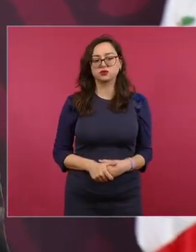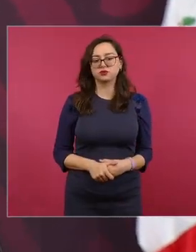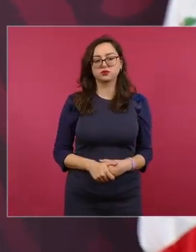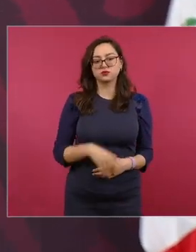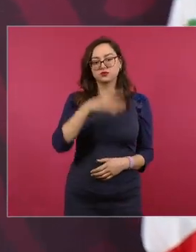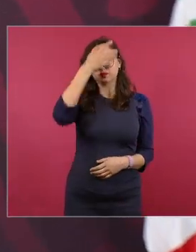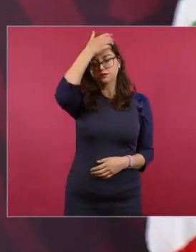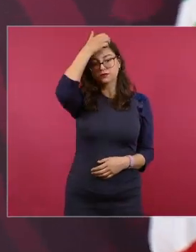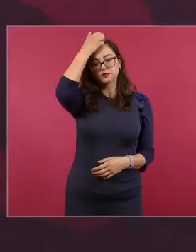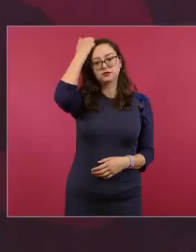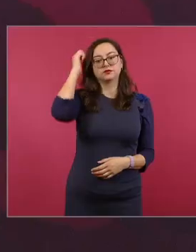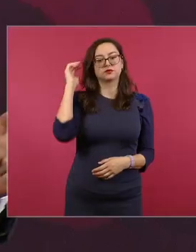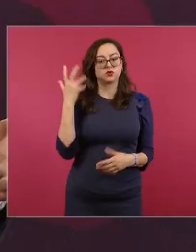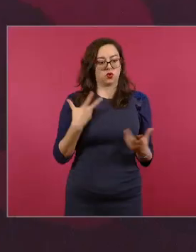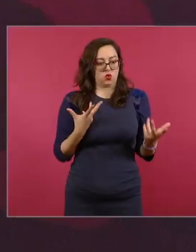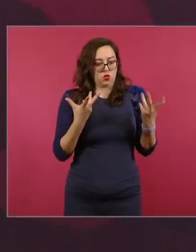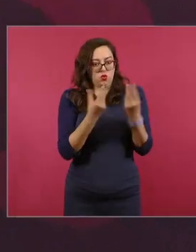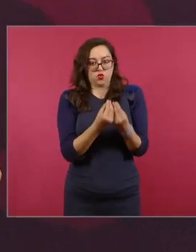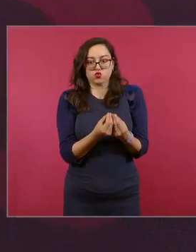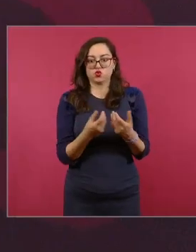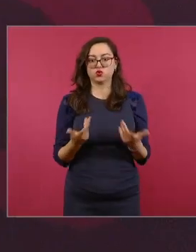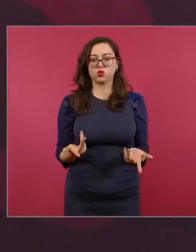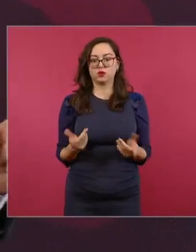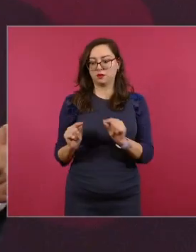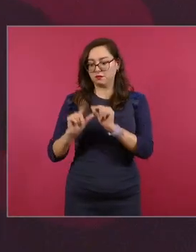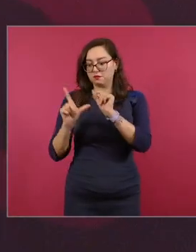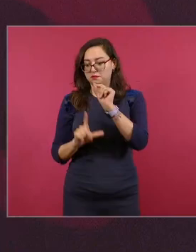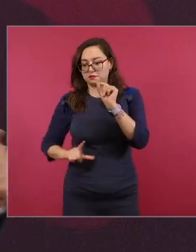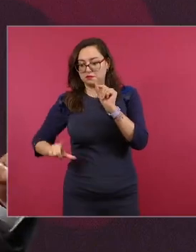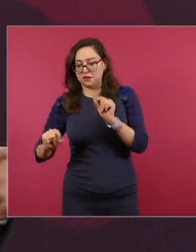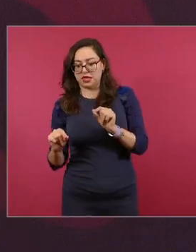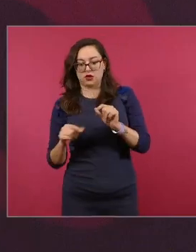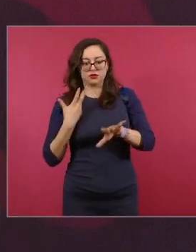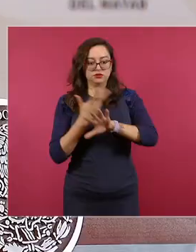en países vecinos como los nuestros